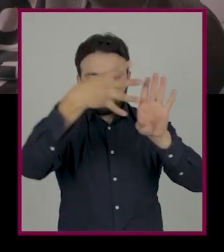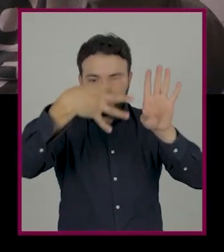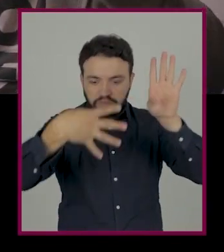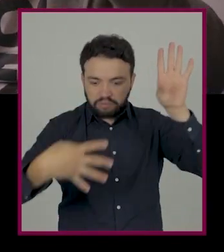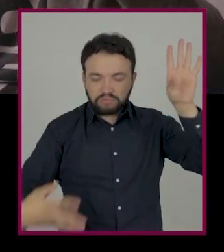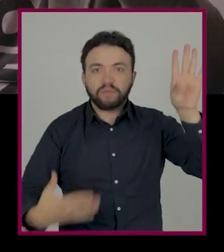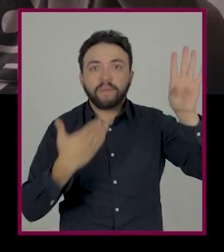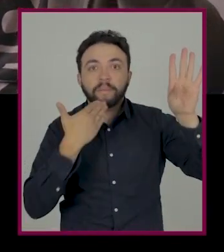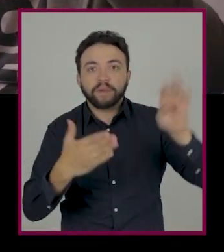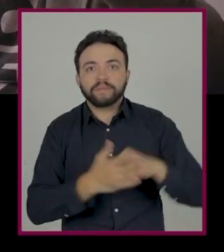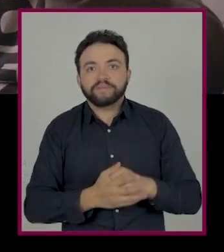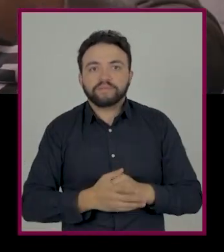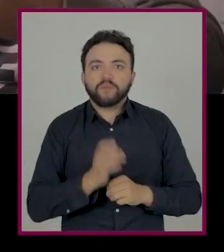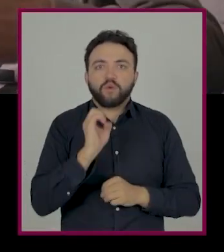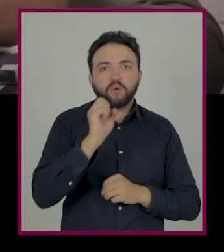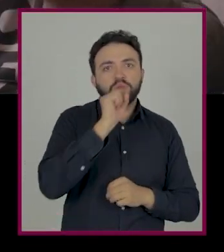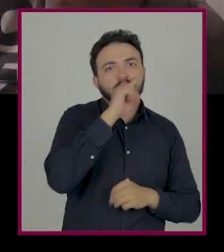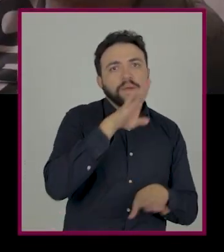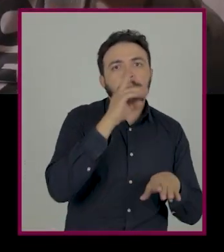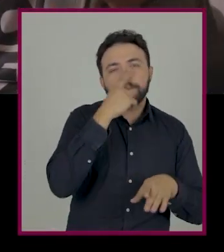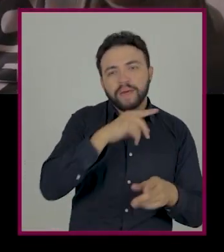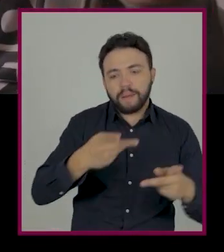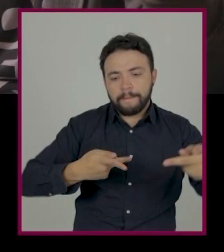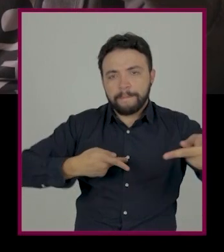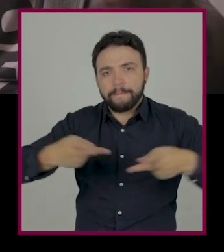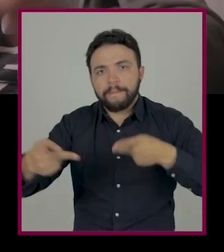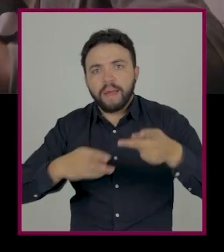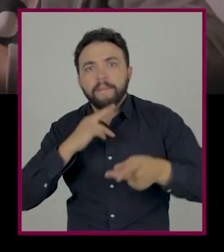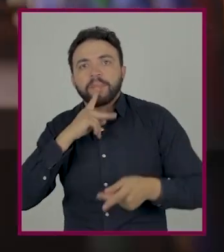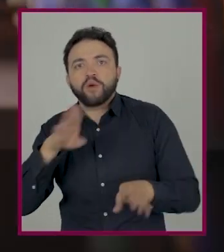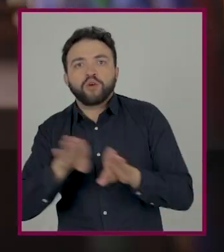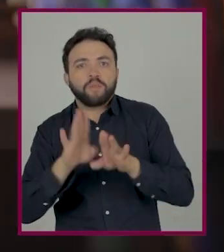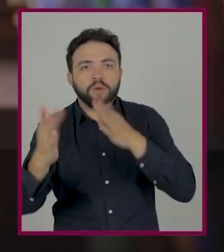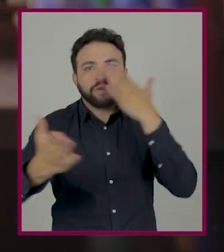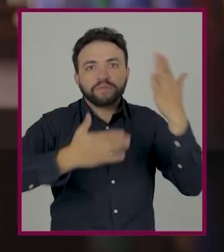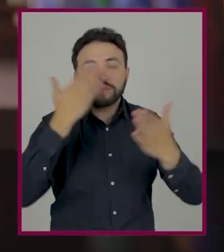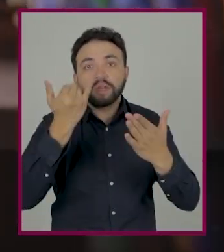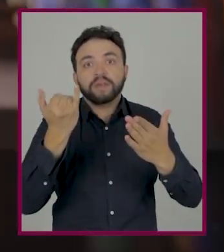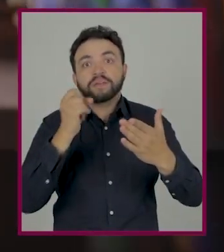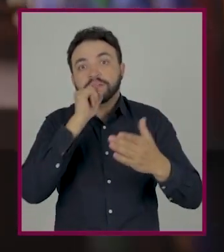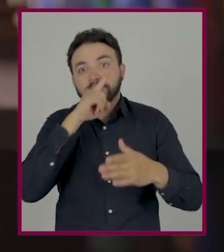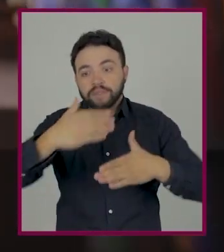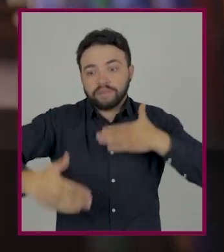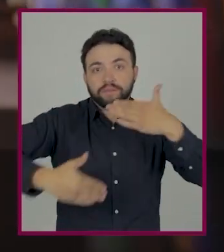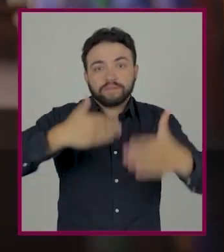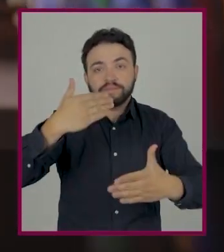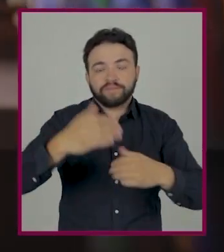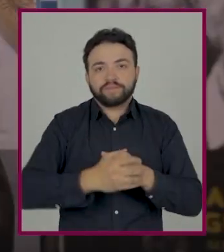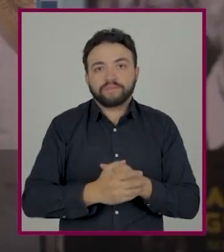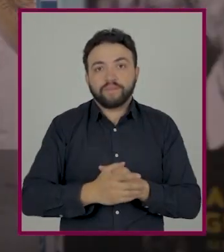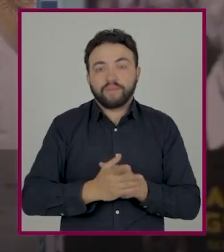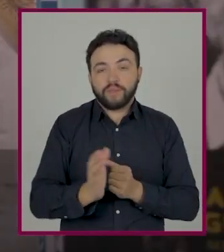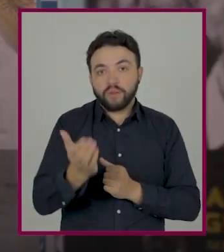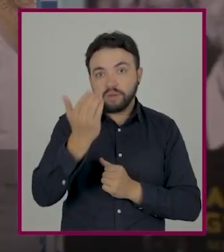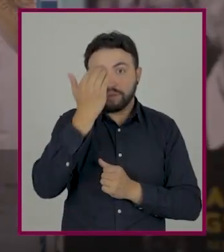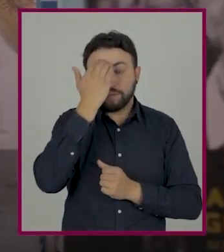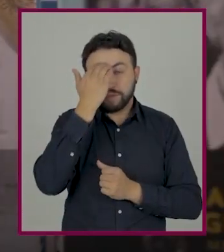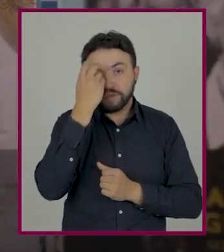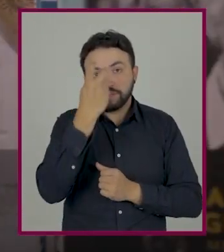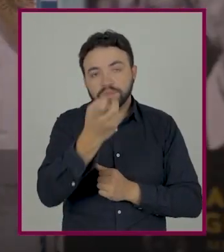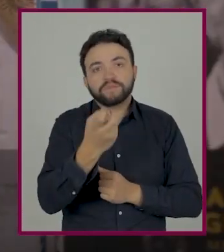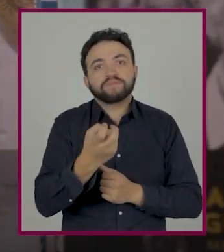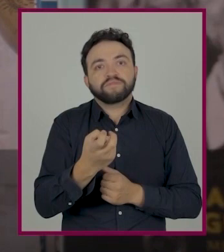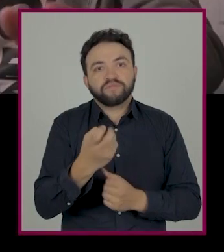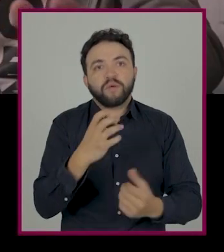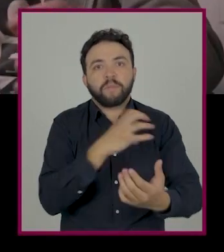usaré para planificar mejor mis métodos de estudio y mis avances. El conocimiento es poder. Oye, Citla, con